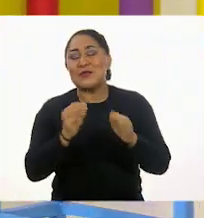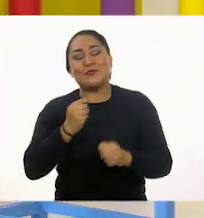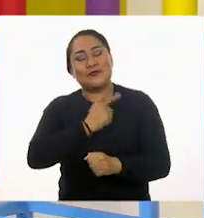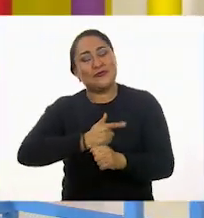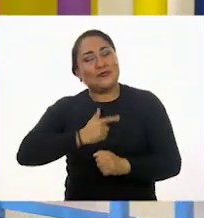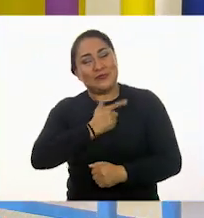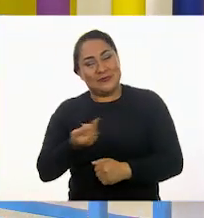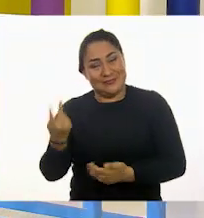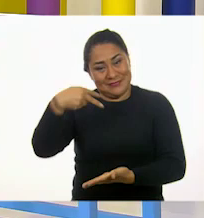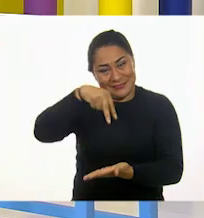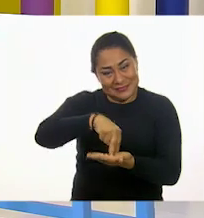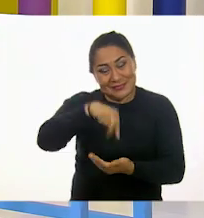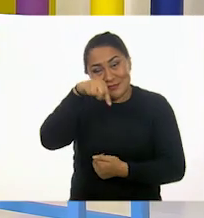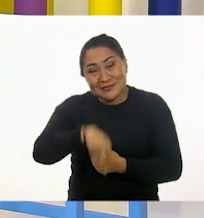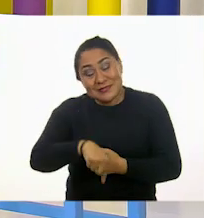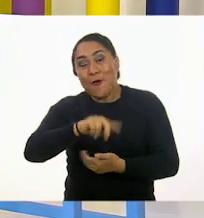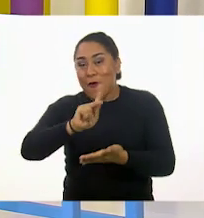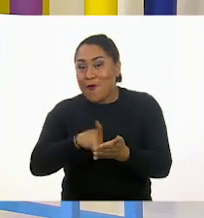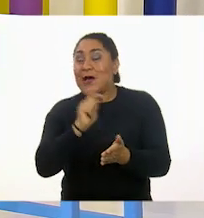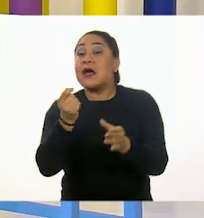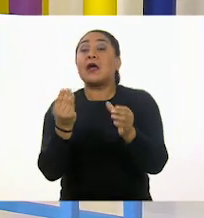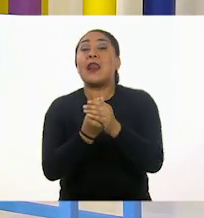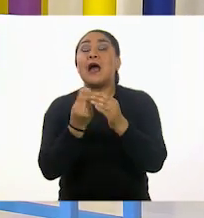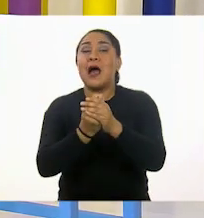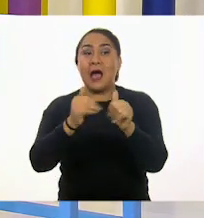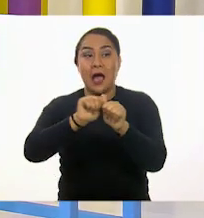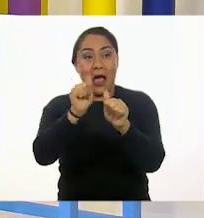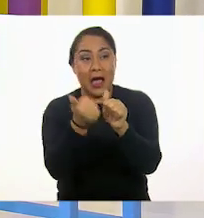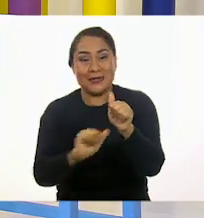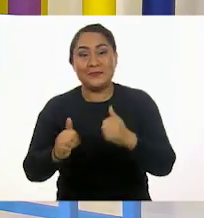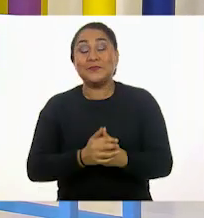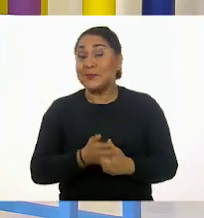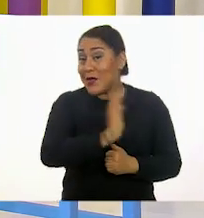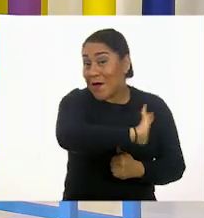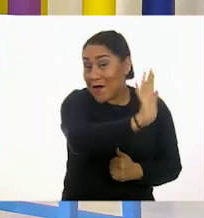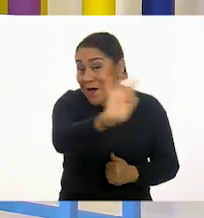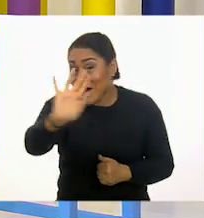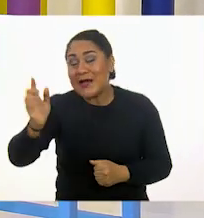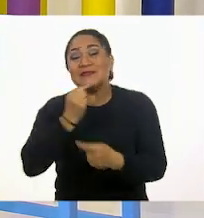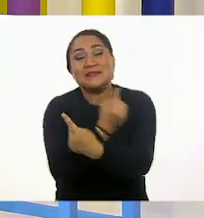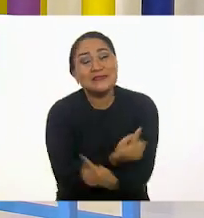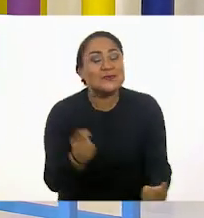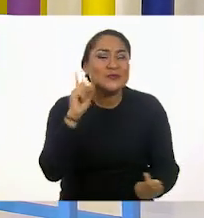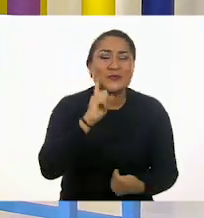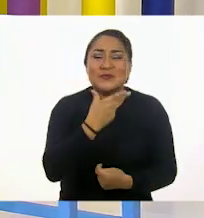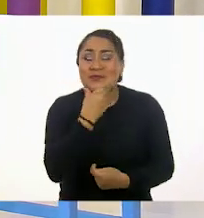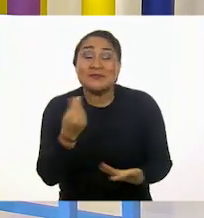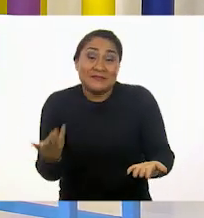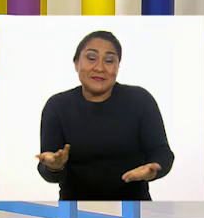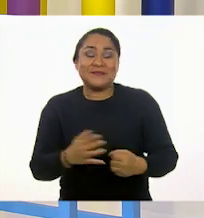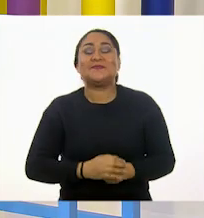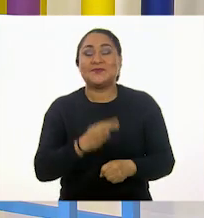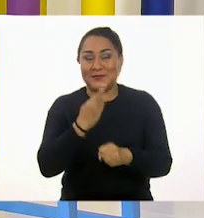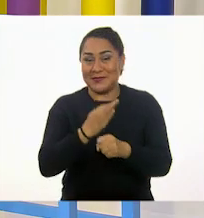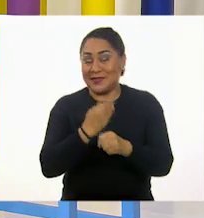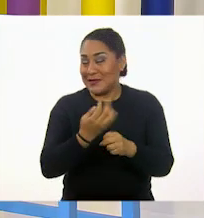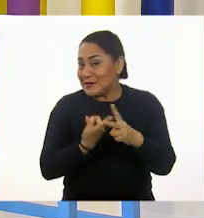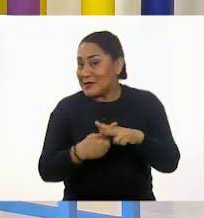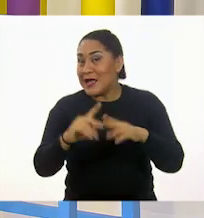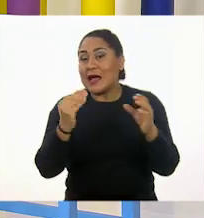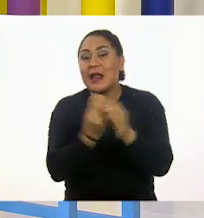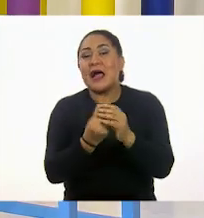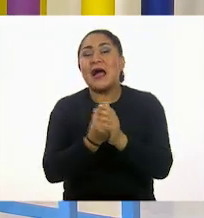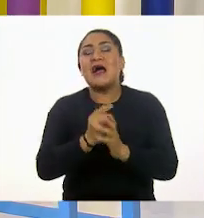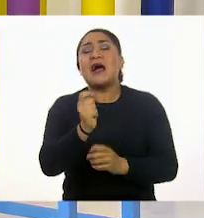gusto muchas estar gracias. aquí de nuevo en esta clase de artes. Y hola, niñas y niños. Y vamos a comenzar la clase